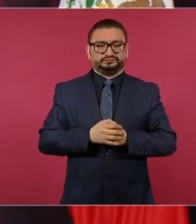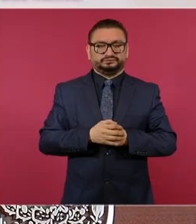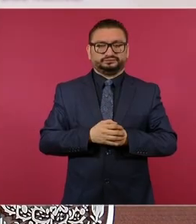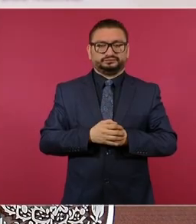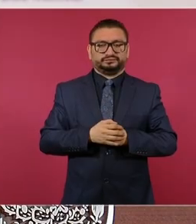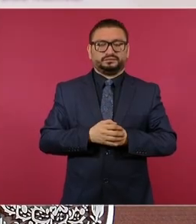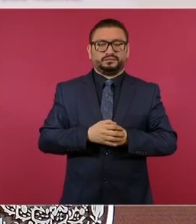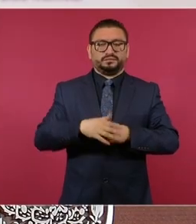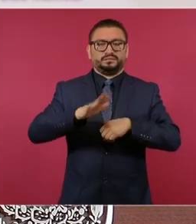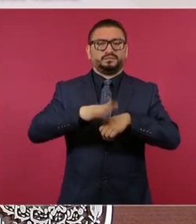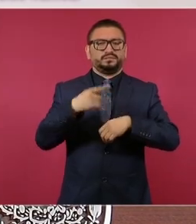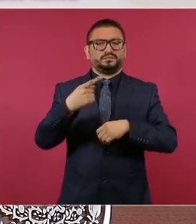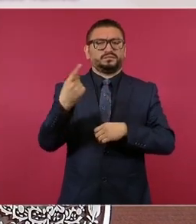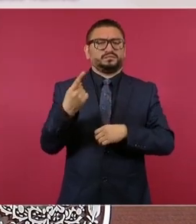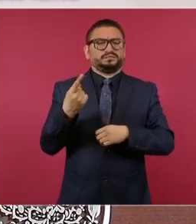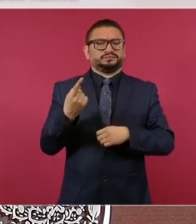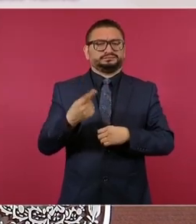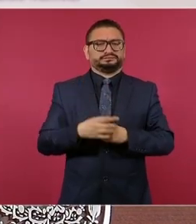porque